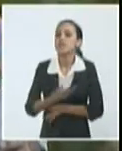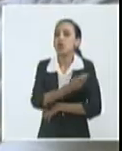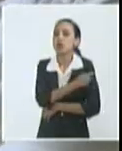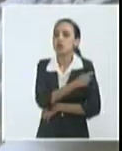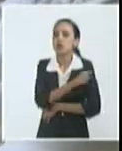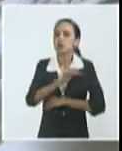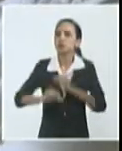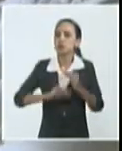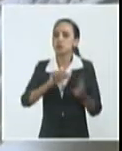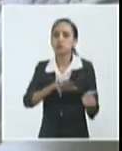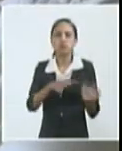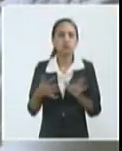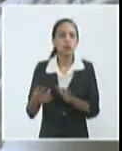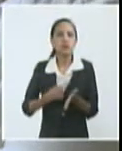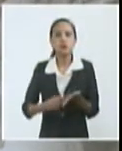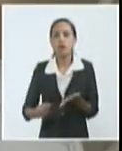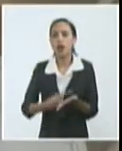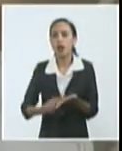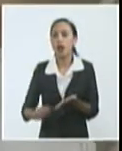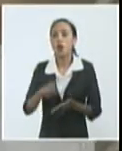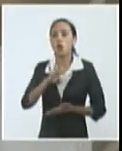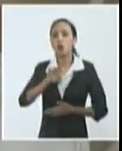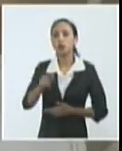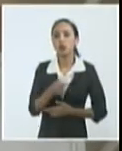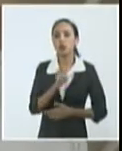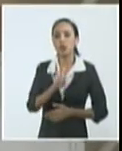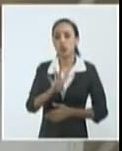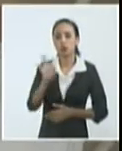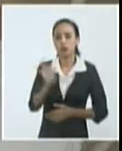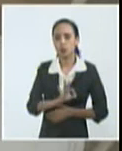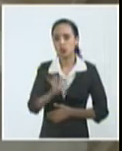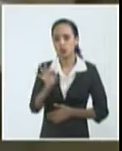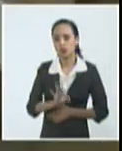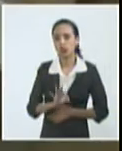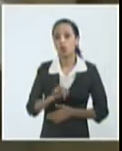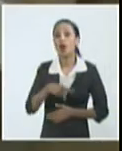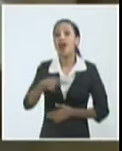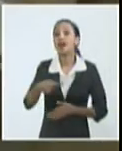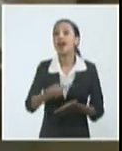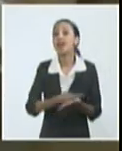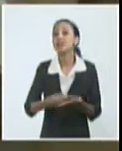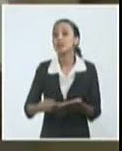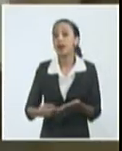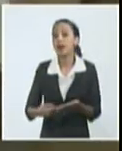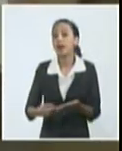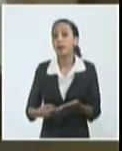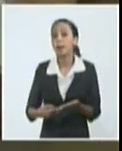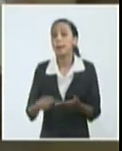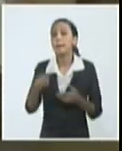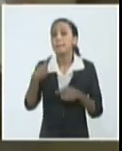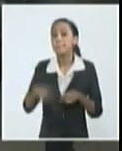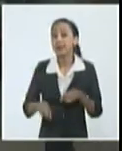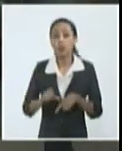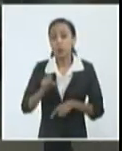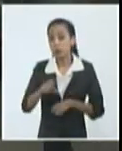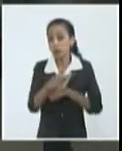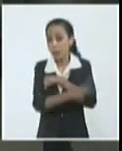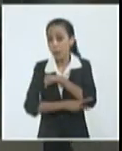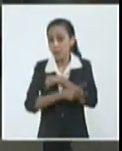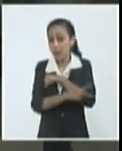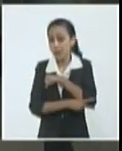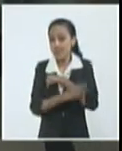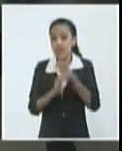más o menos semanal, un 4,4% cada semana. Sin embargo, los últimos países que